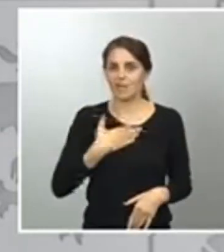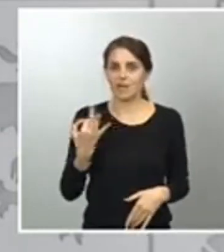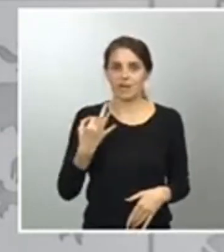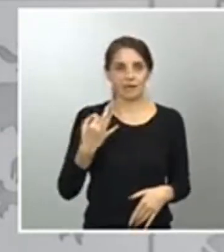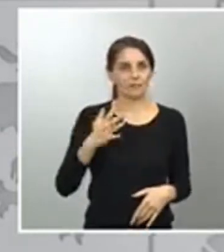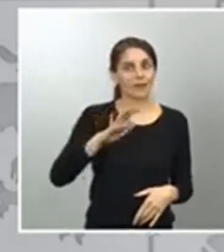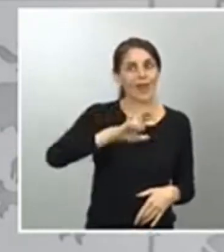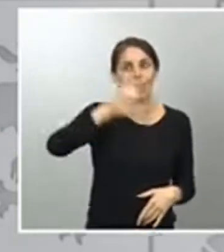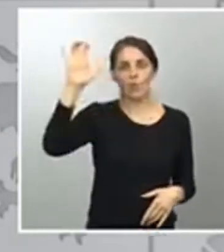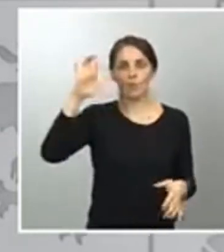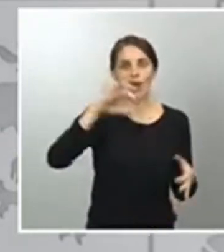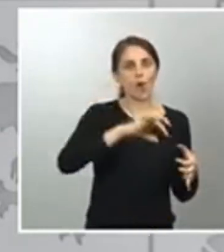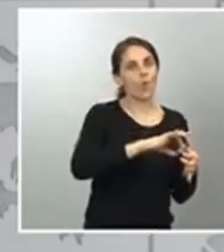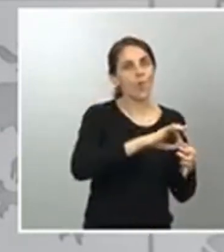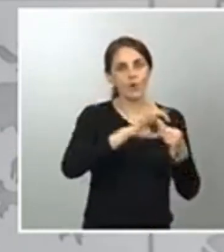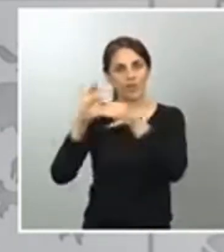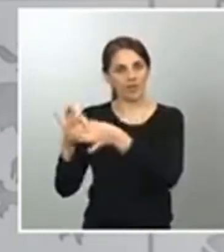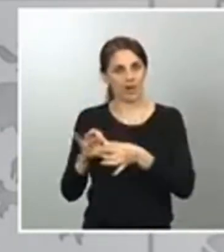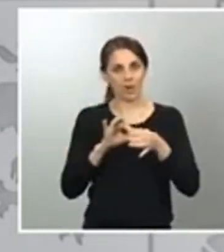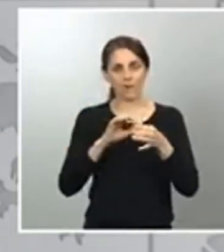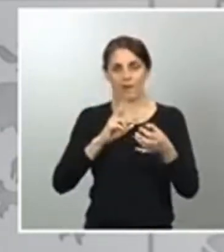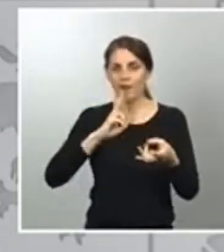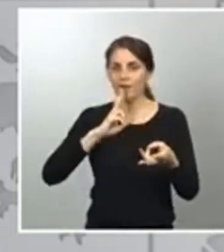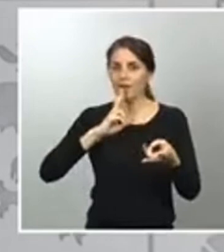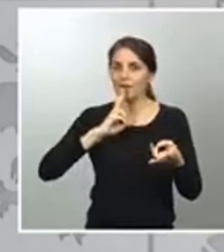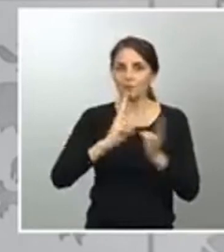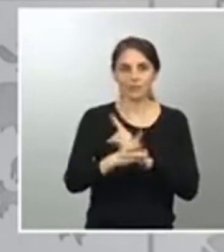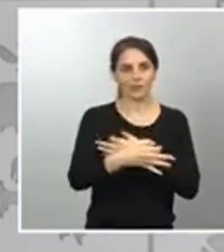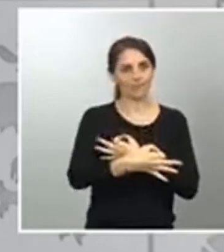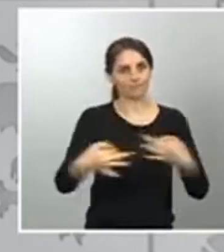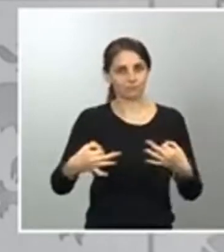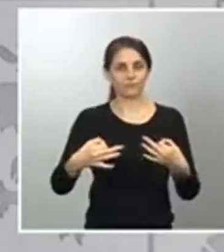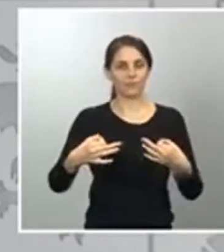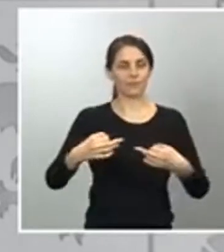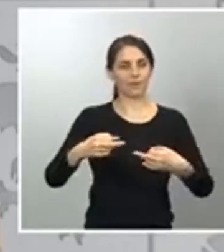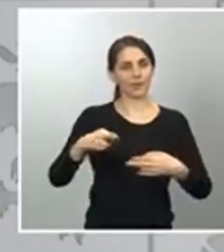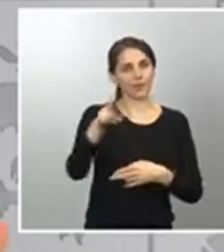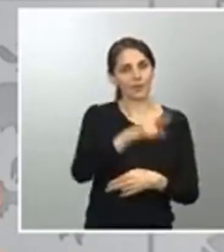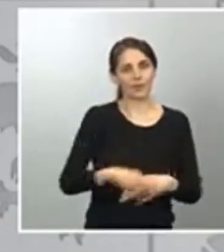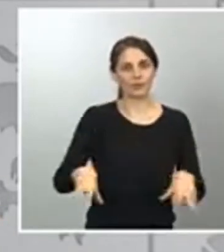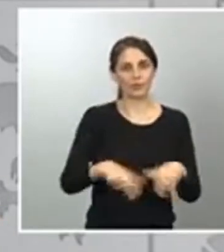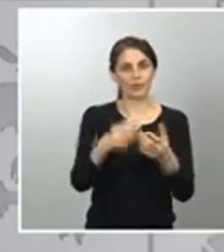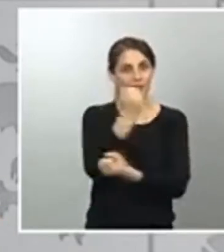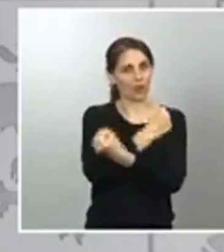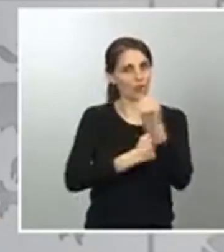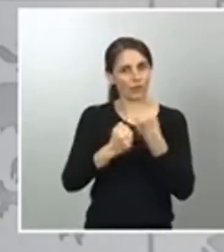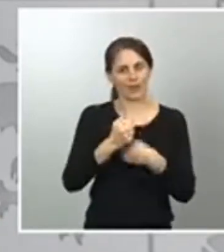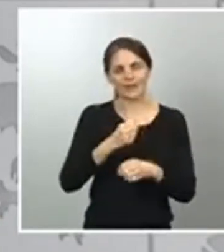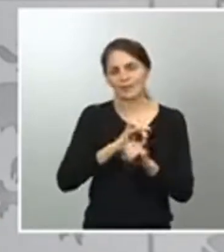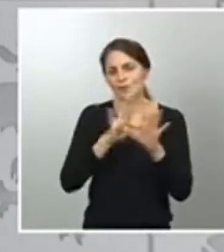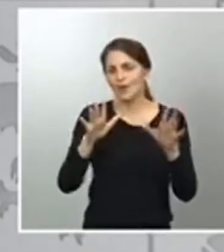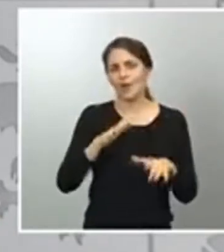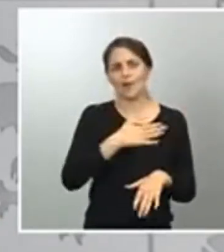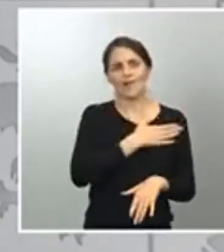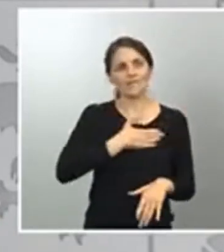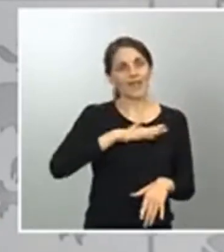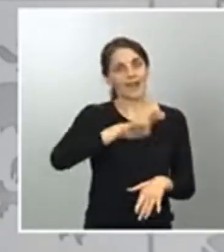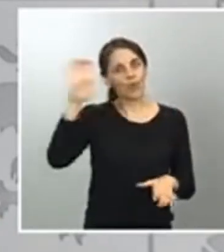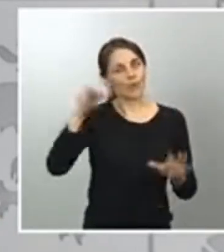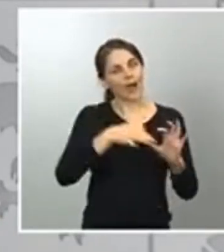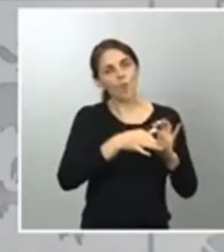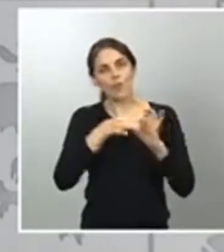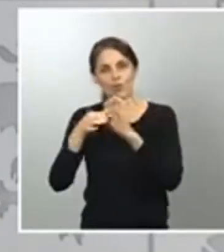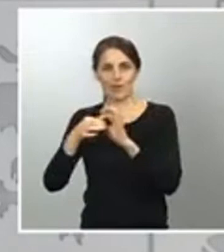para dar una respuesta de recuperación social y económica a la grave crisis económica que estamos sufriendo, a la recesión en la que va a entrar lógicamente la